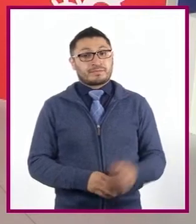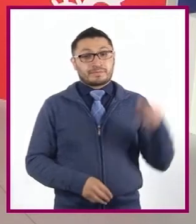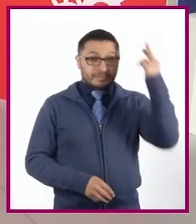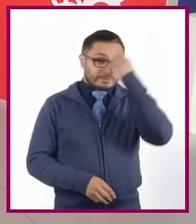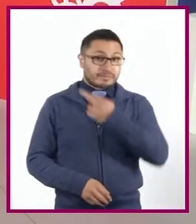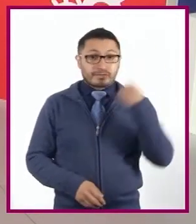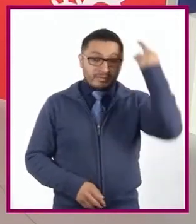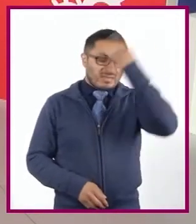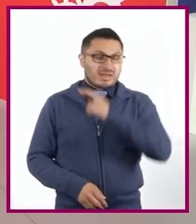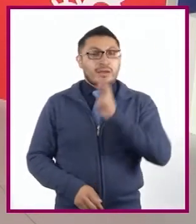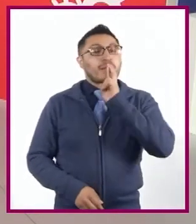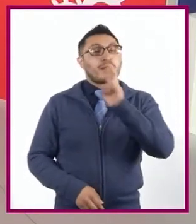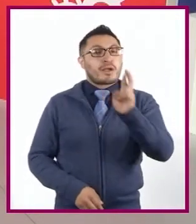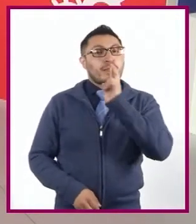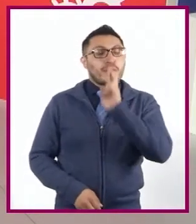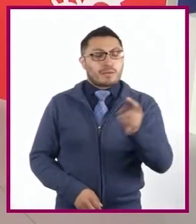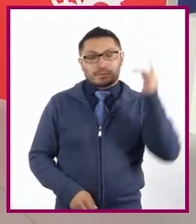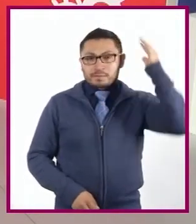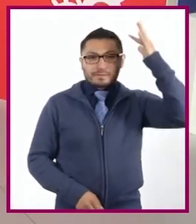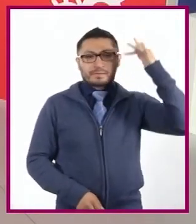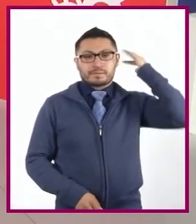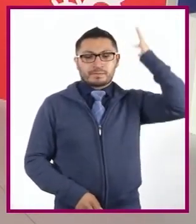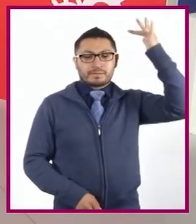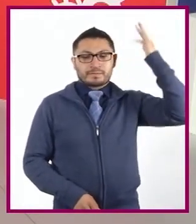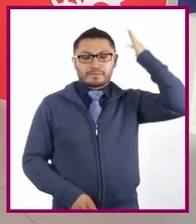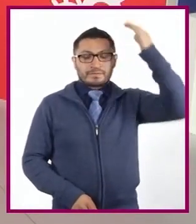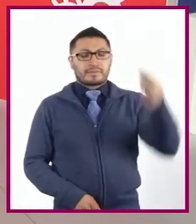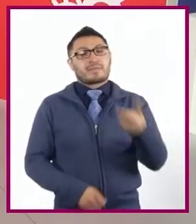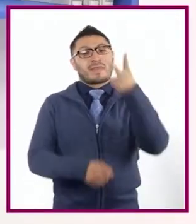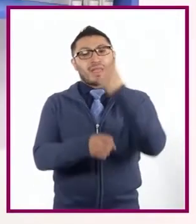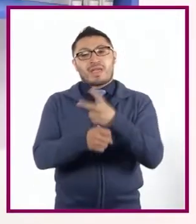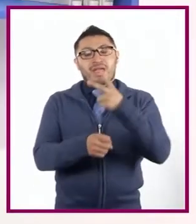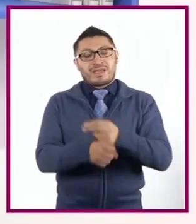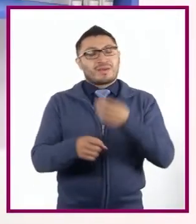Revisemos sus respuestas del análisis de la segunda lectura.